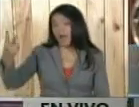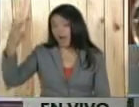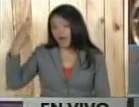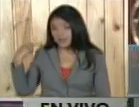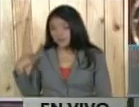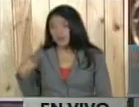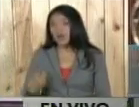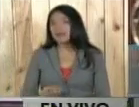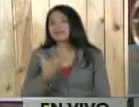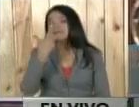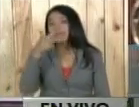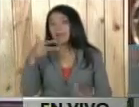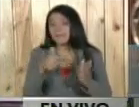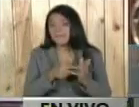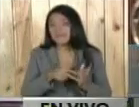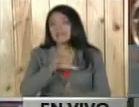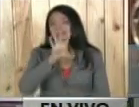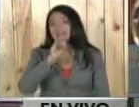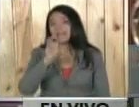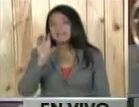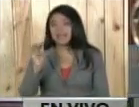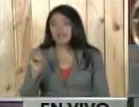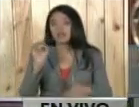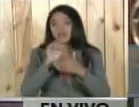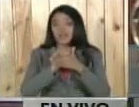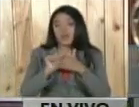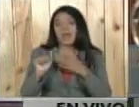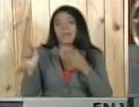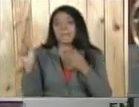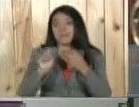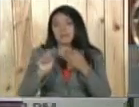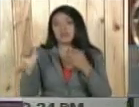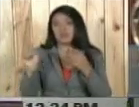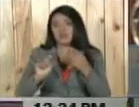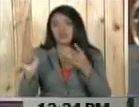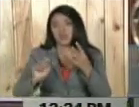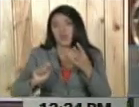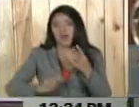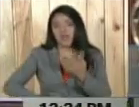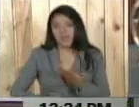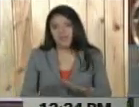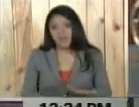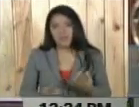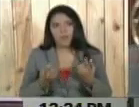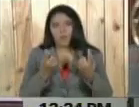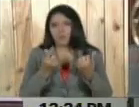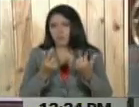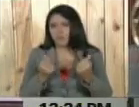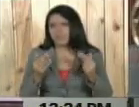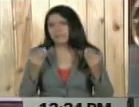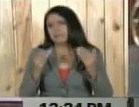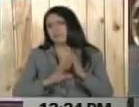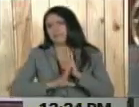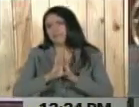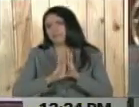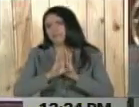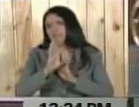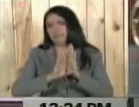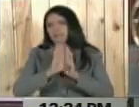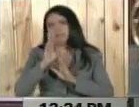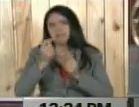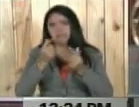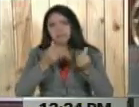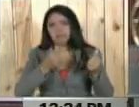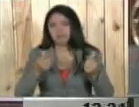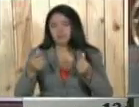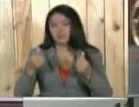3.500 millones de dólares mensuales, una economía de alto nivel de crecimiento del consumo